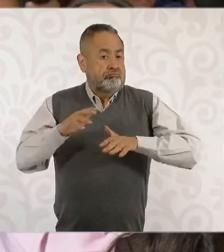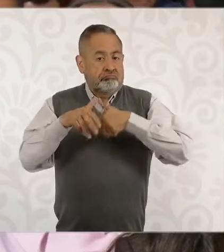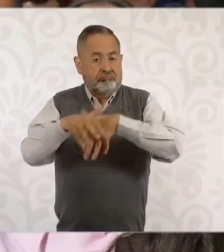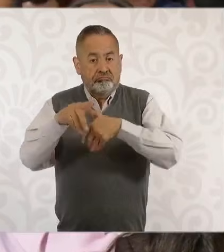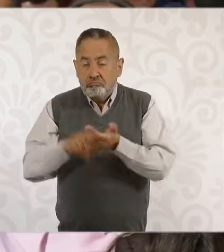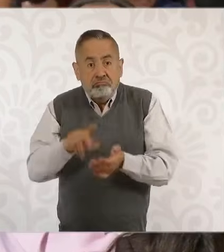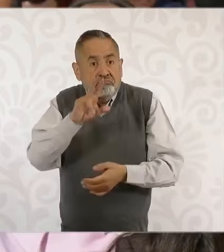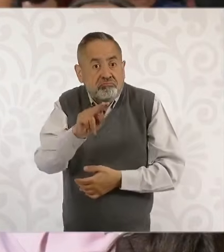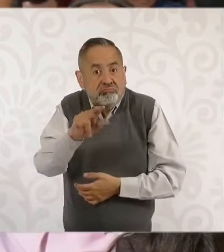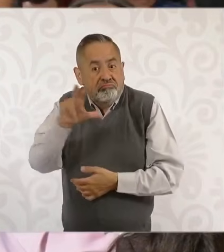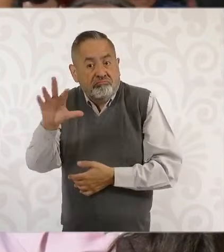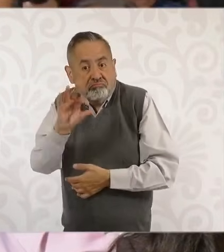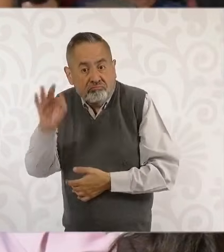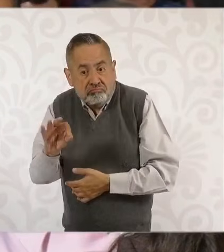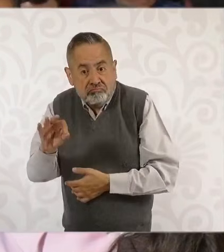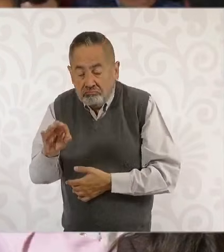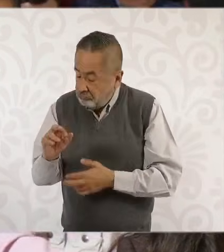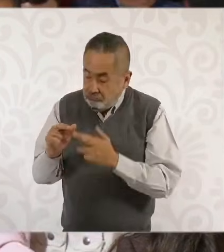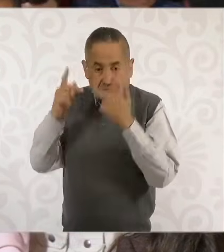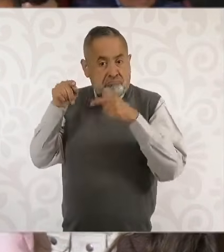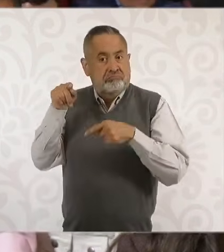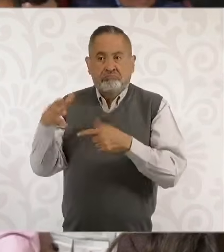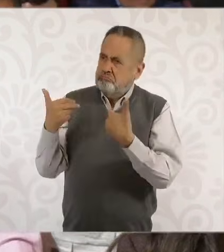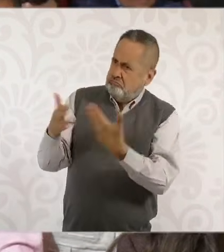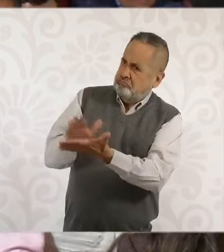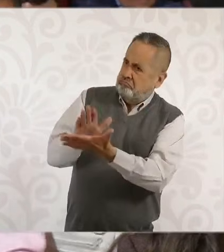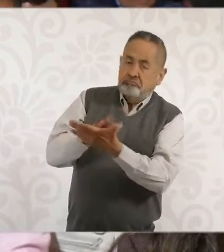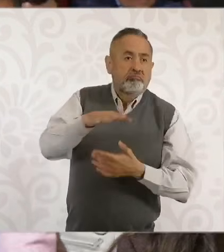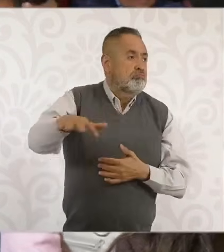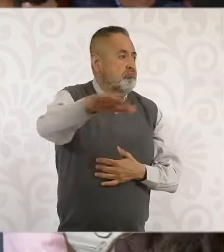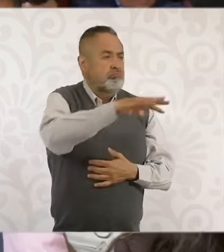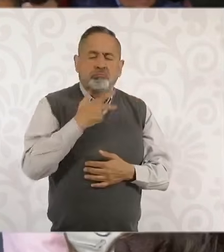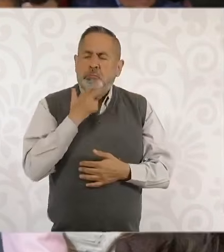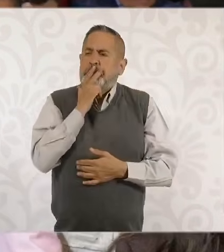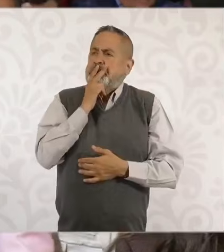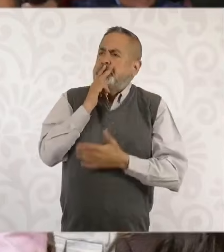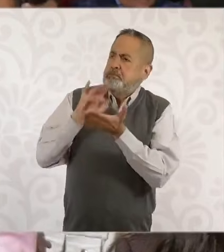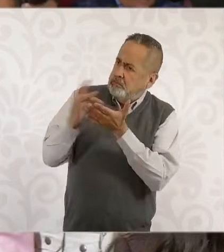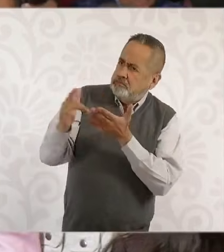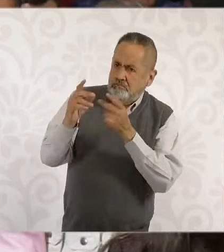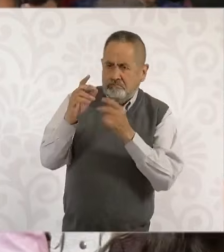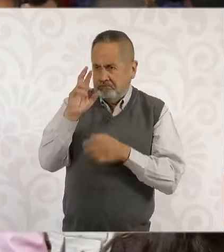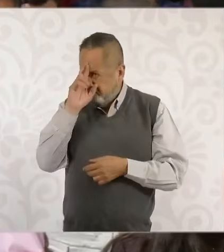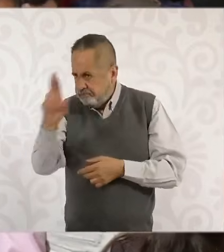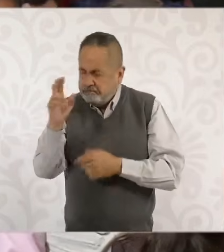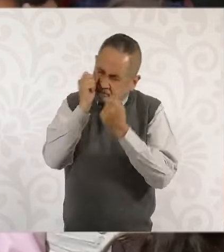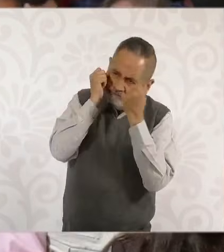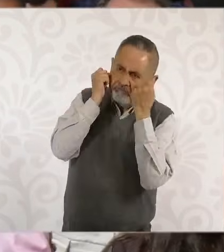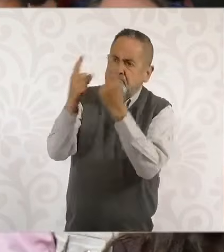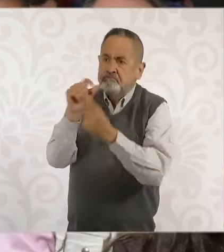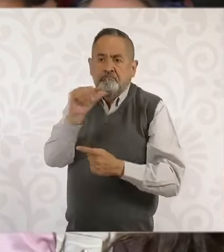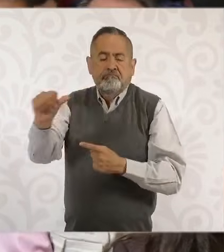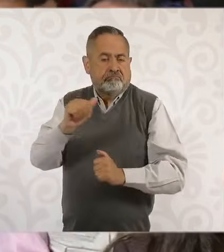un 88%, esto obviamente acompañado del aprecio de la gente, del reconocimiento de la